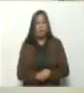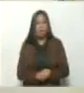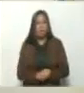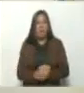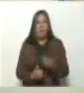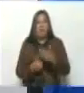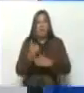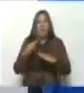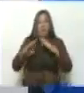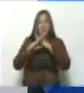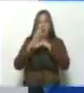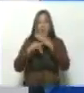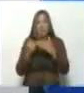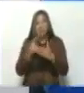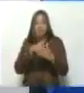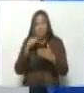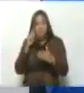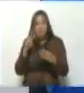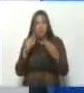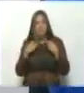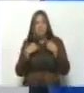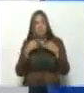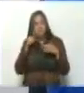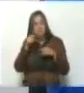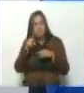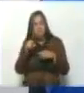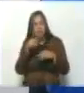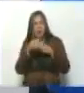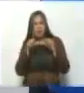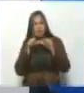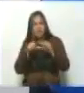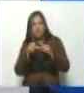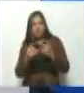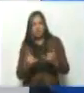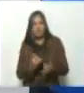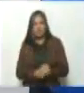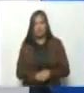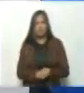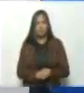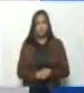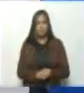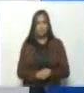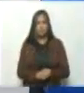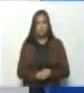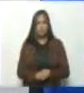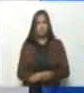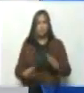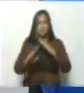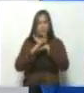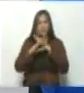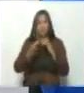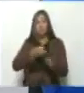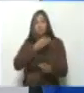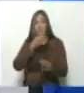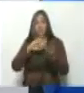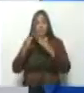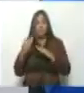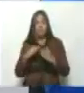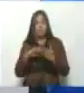La mayor sanción que hasta ahora nosotros hemos venido fijando es con la sanción social